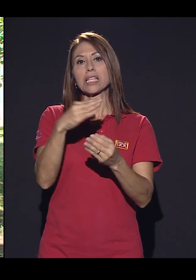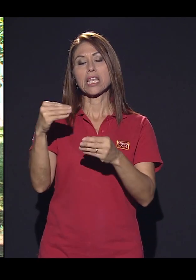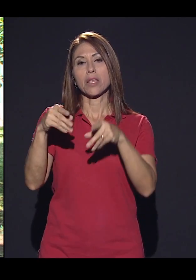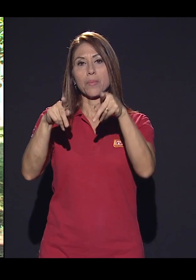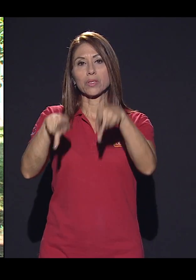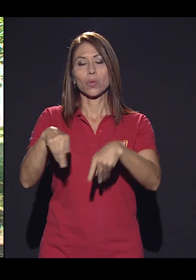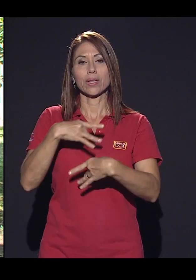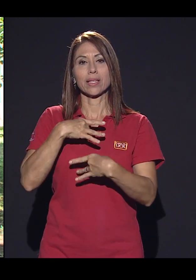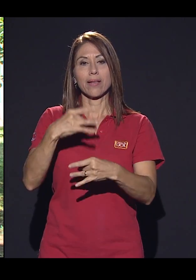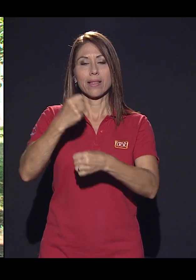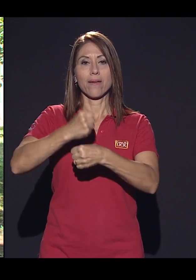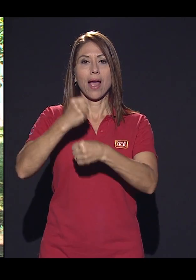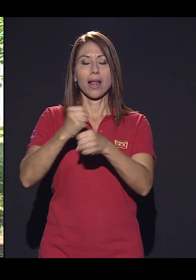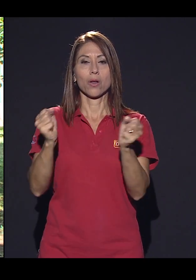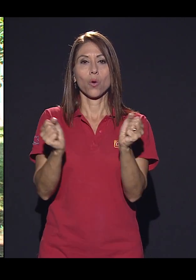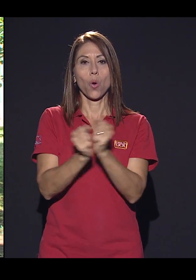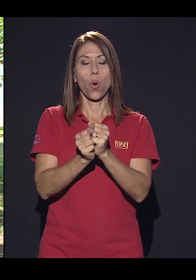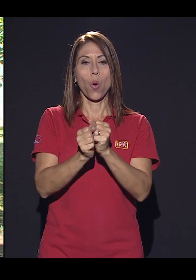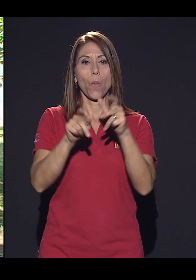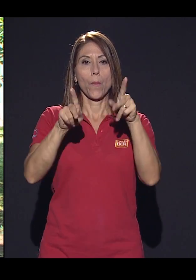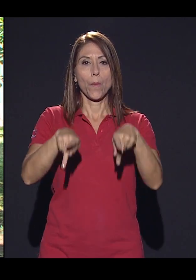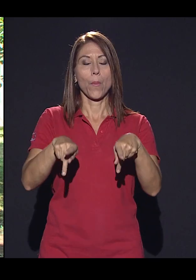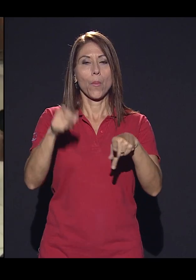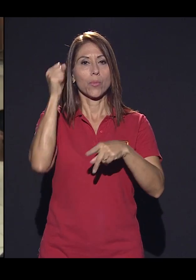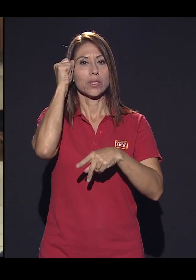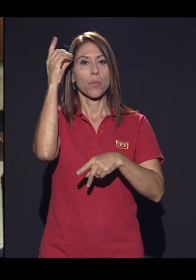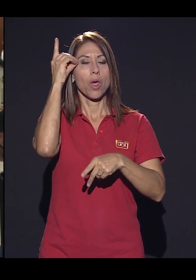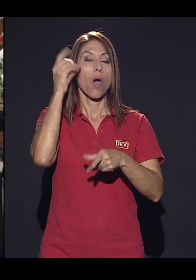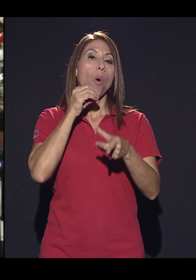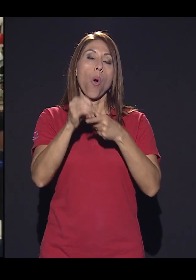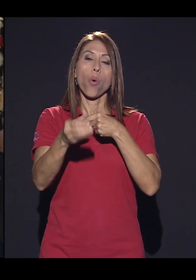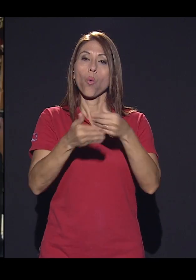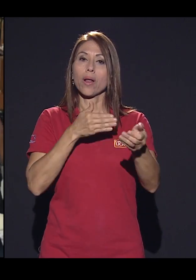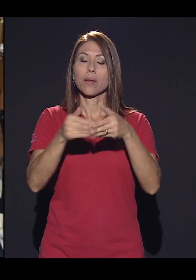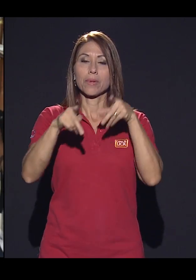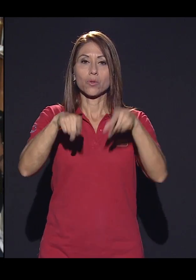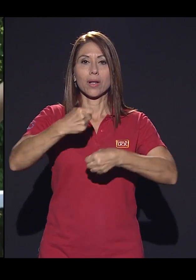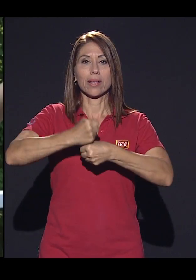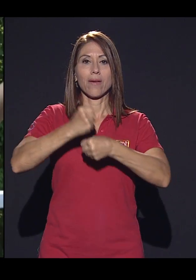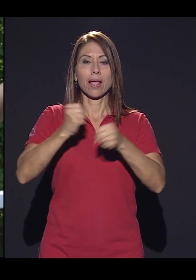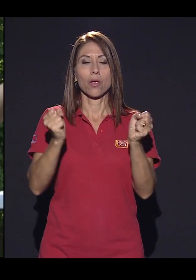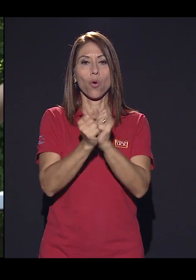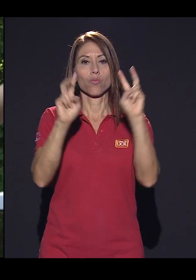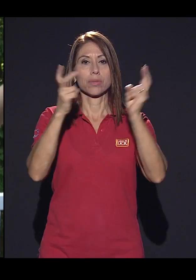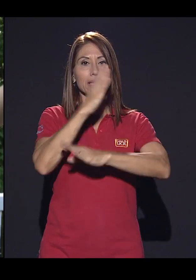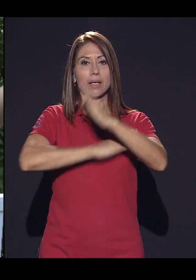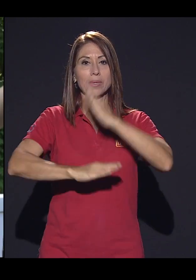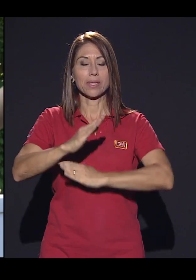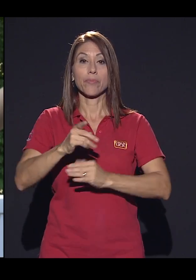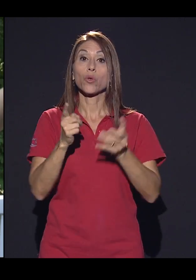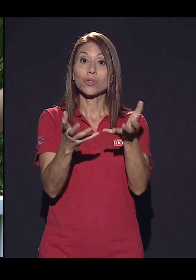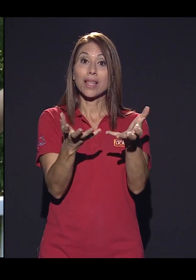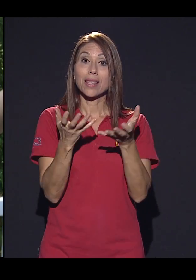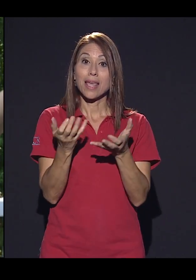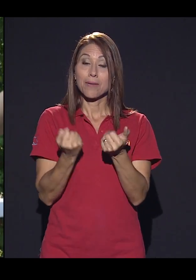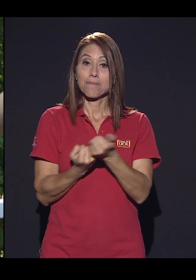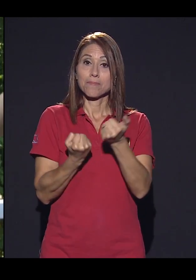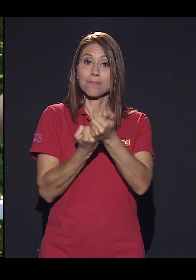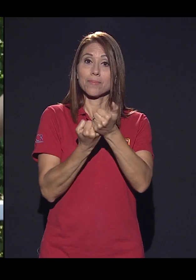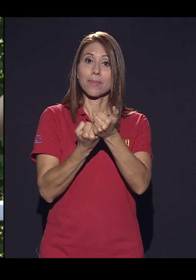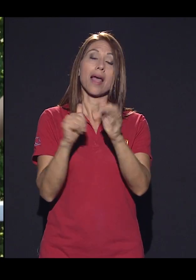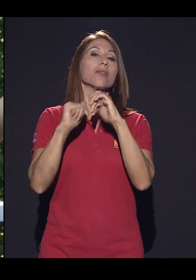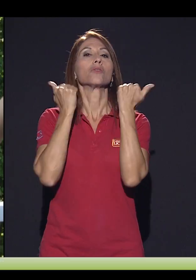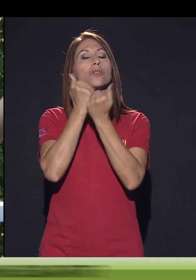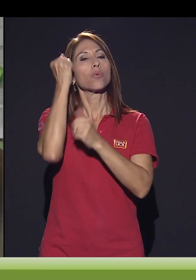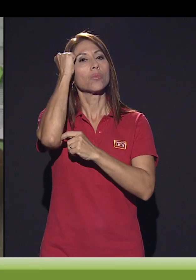interesadas en trabajar con la población con síndrome de Down o cualquier persona que trabaje con discapacidad. Si usted quiere aportar a la labor que realiza ACIDAUN, puede